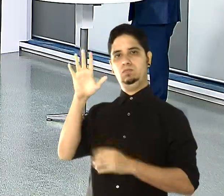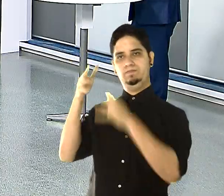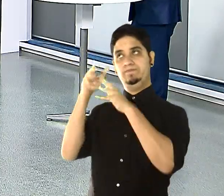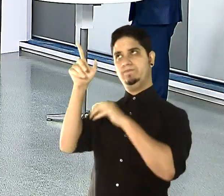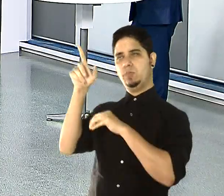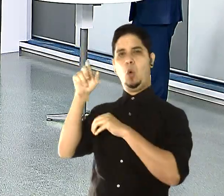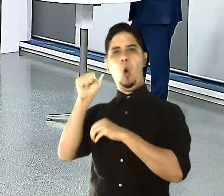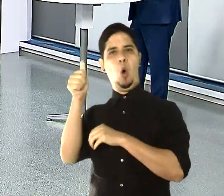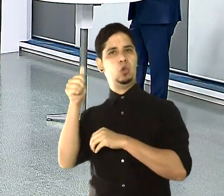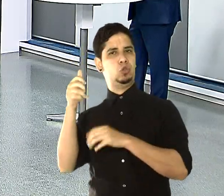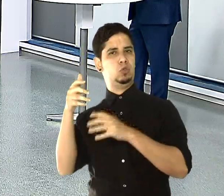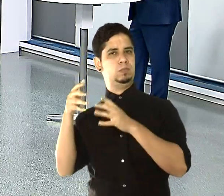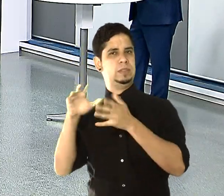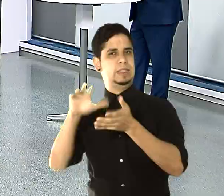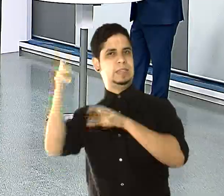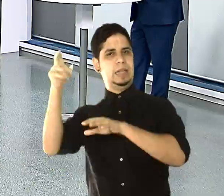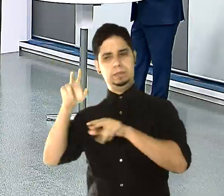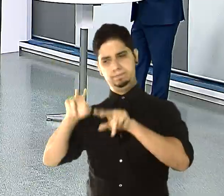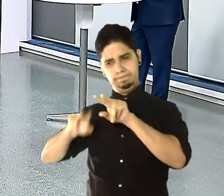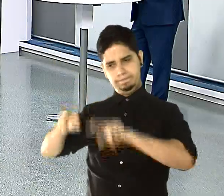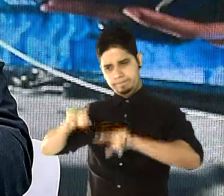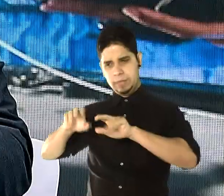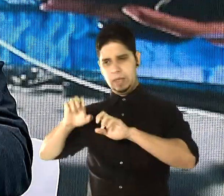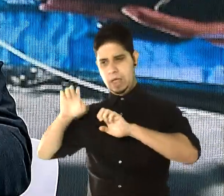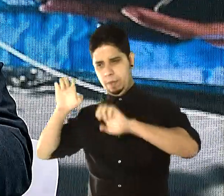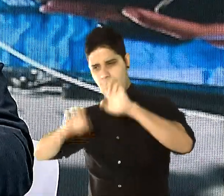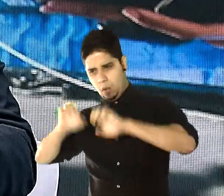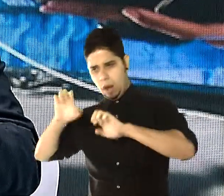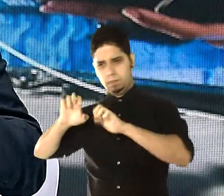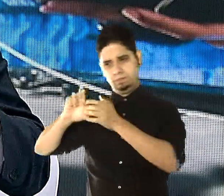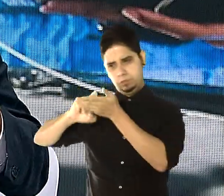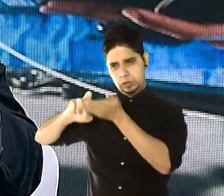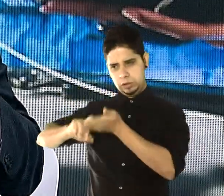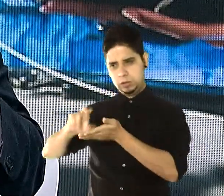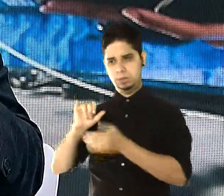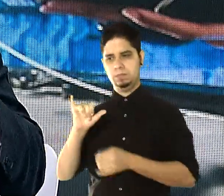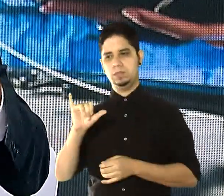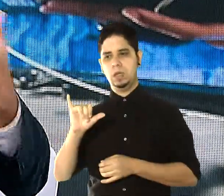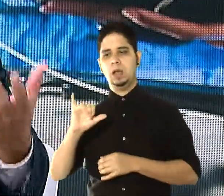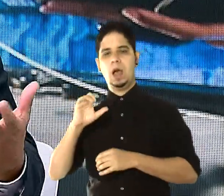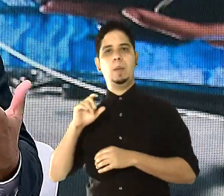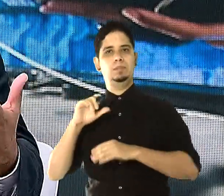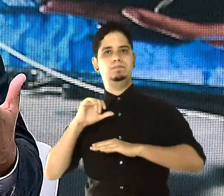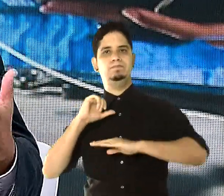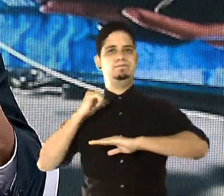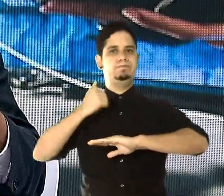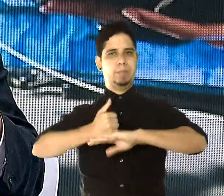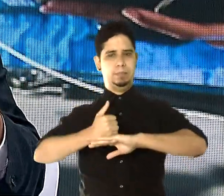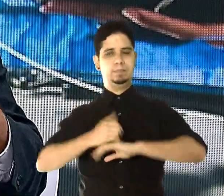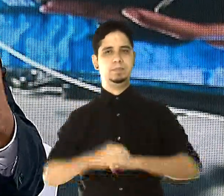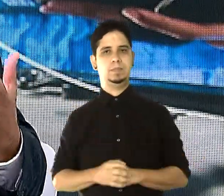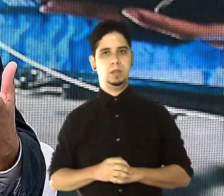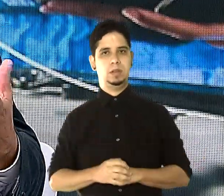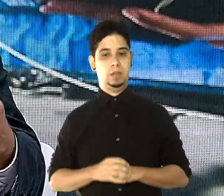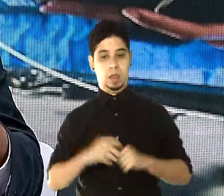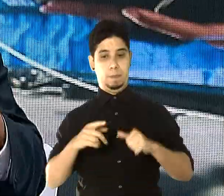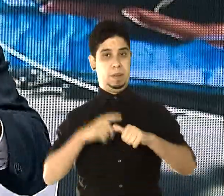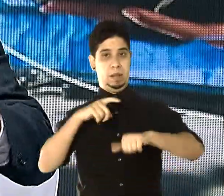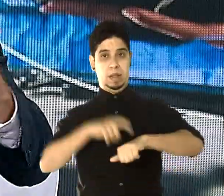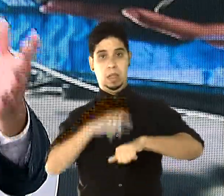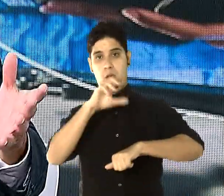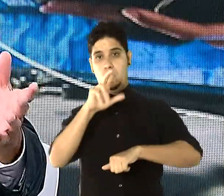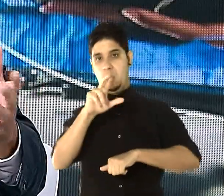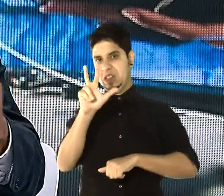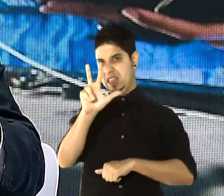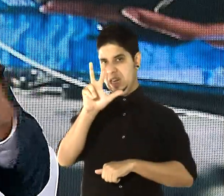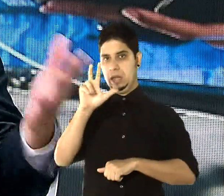hecho estados de la Unión cuando han enfrentado una situación similar. Así que no era la primera vez que se creaba una especie de COR3 en